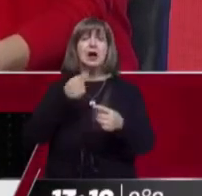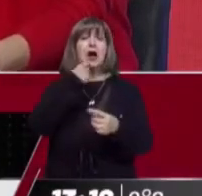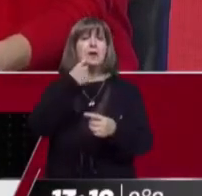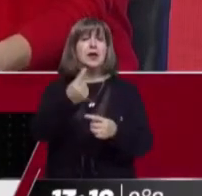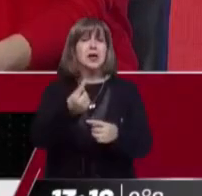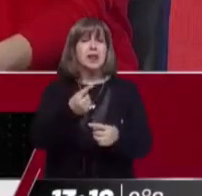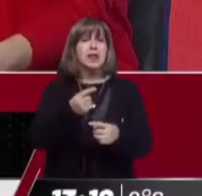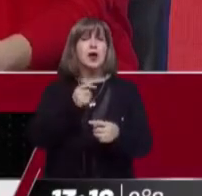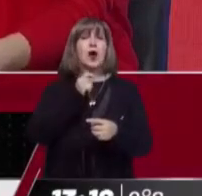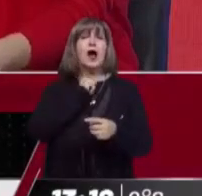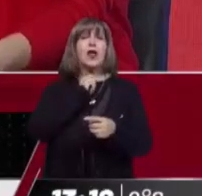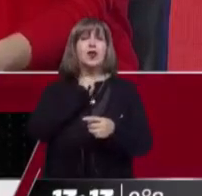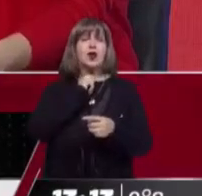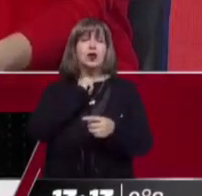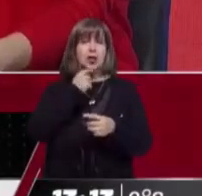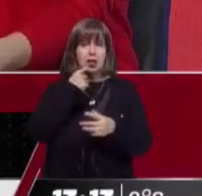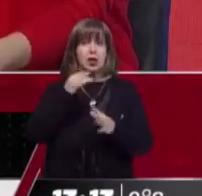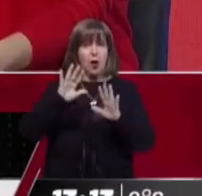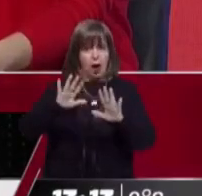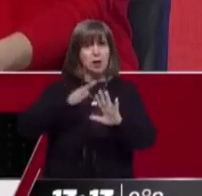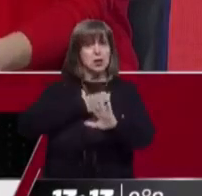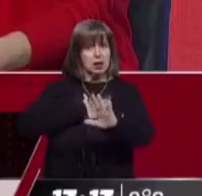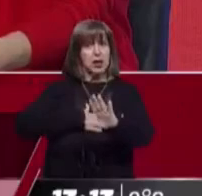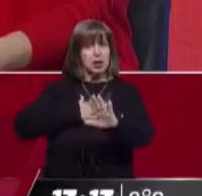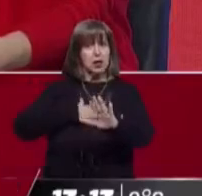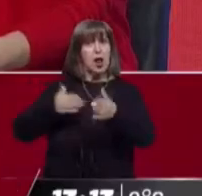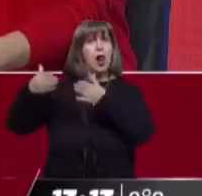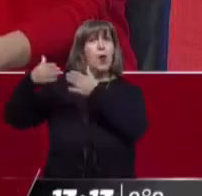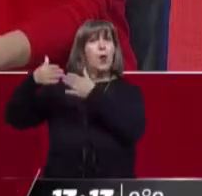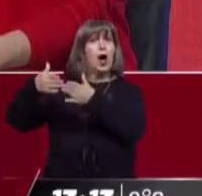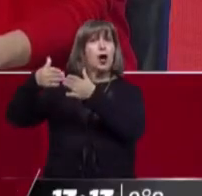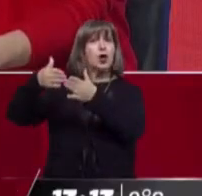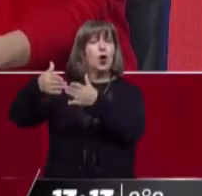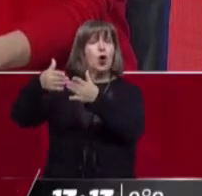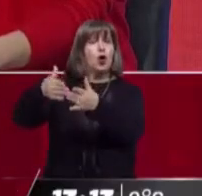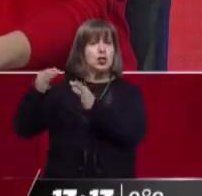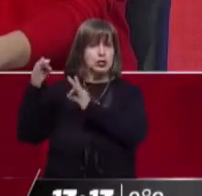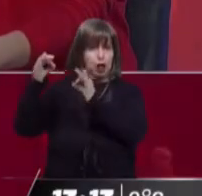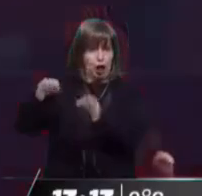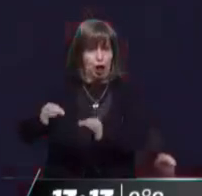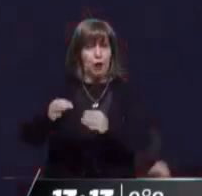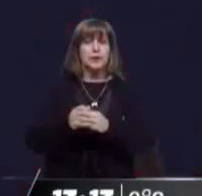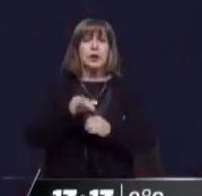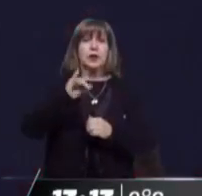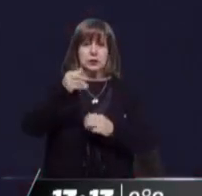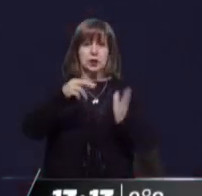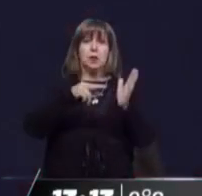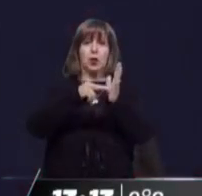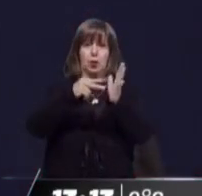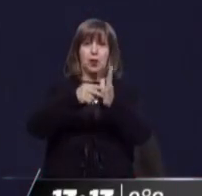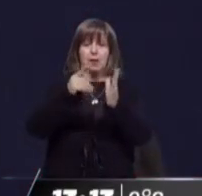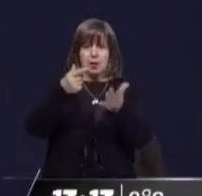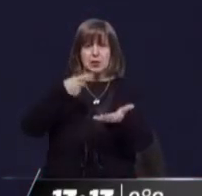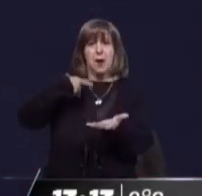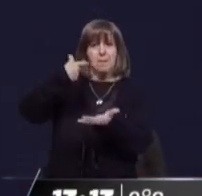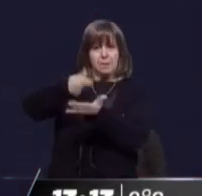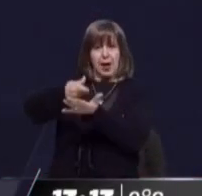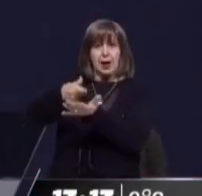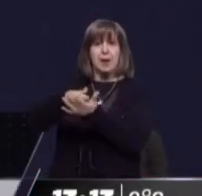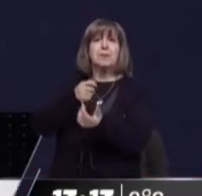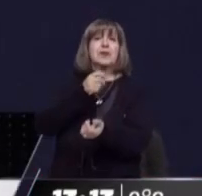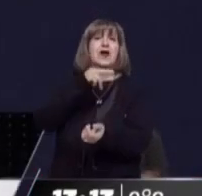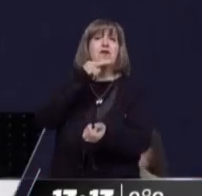a lo que declaró Manuel adorni que trajo calma ante esta situación efectivamente hubo un problema con la carta de crédito el viernes